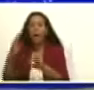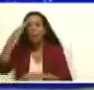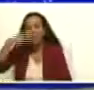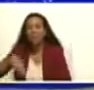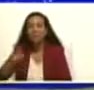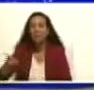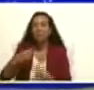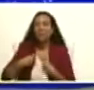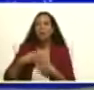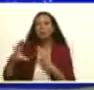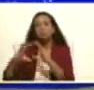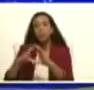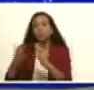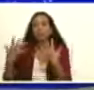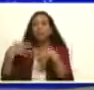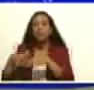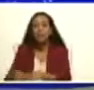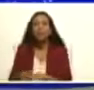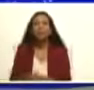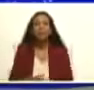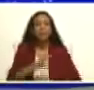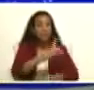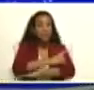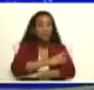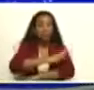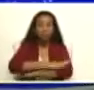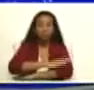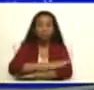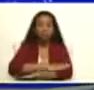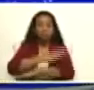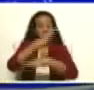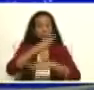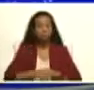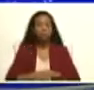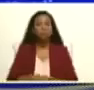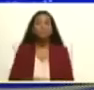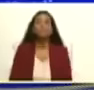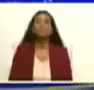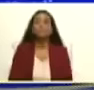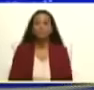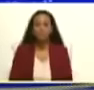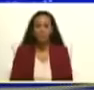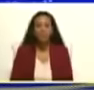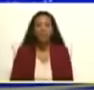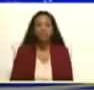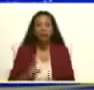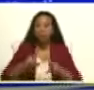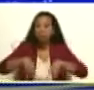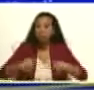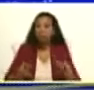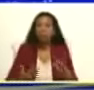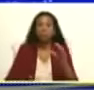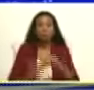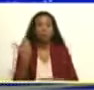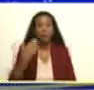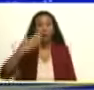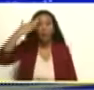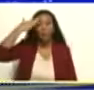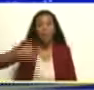articulado, integrado, disciplinado, y la vanguardia de la